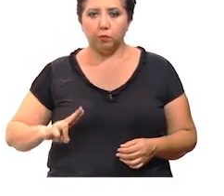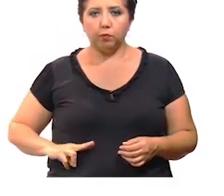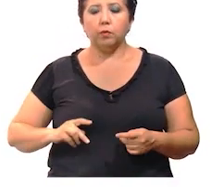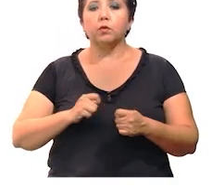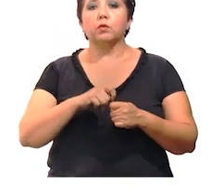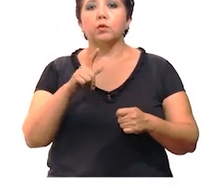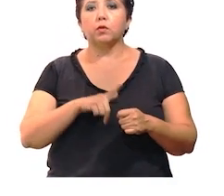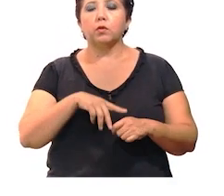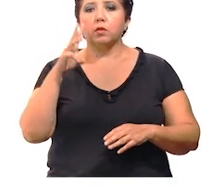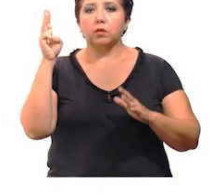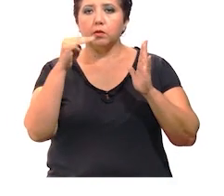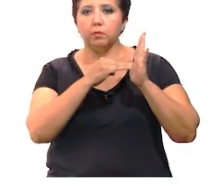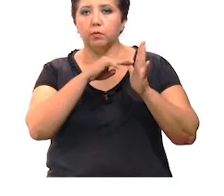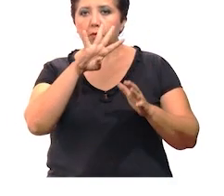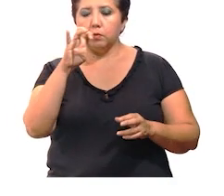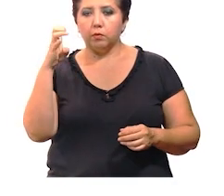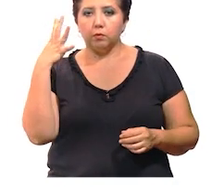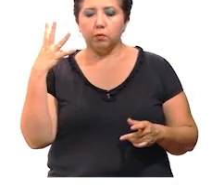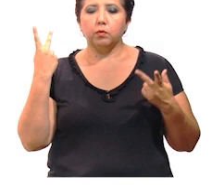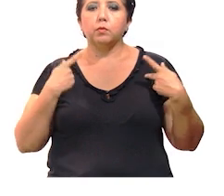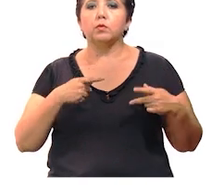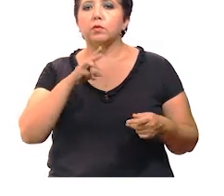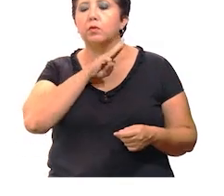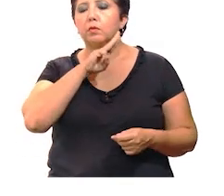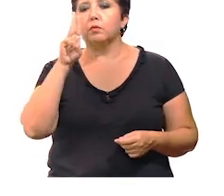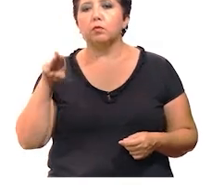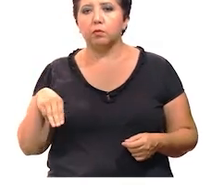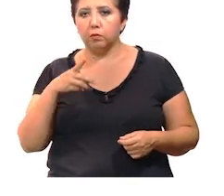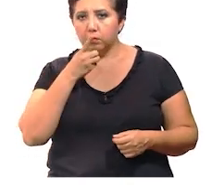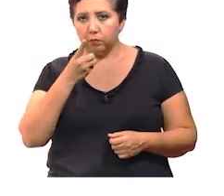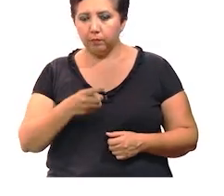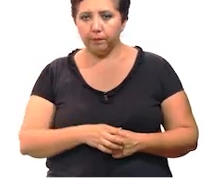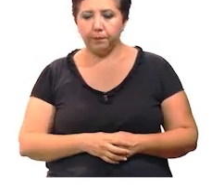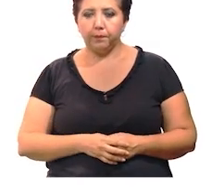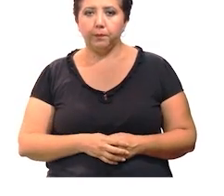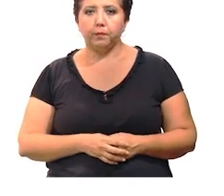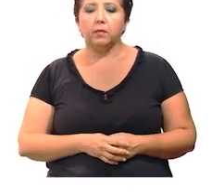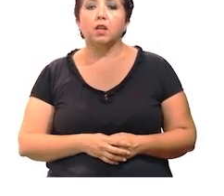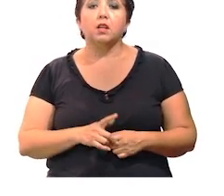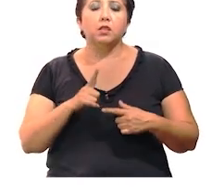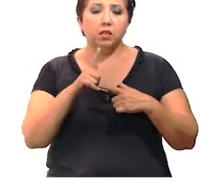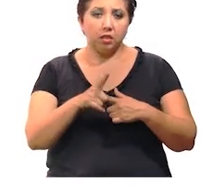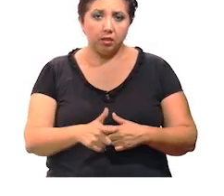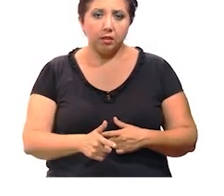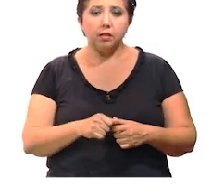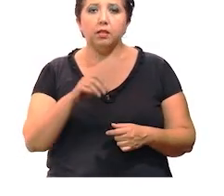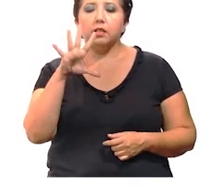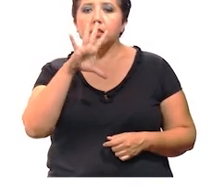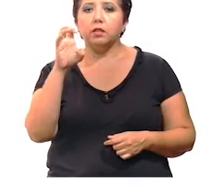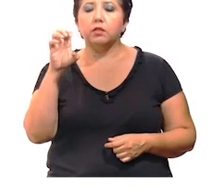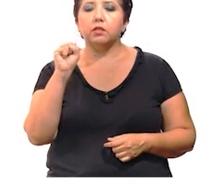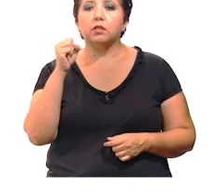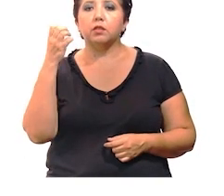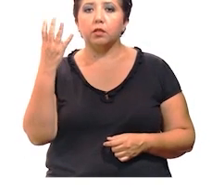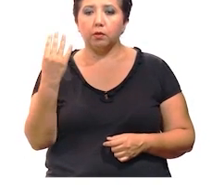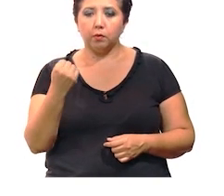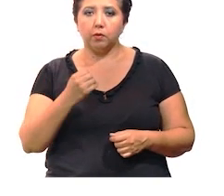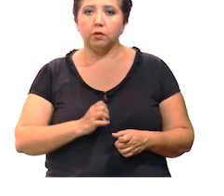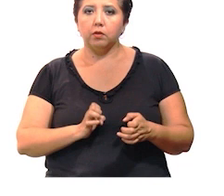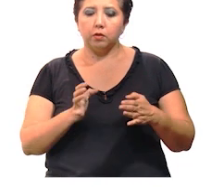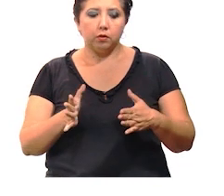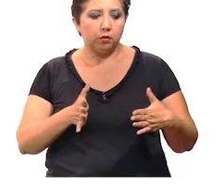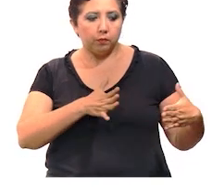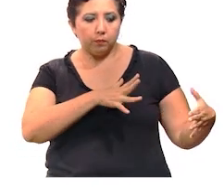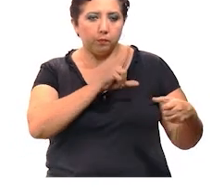En total son 3.404 las personas fallecidas a causa del coronavirus. De los casos activos, 569 están estables,